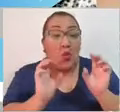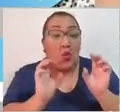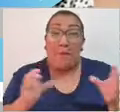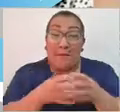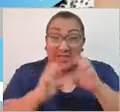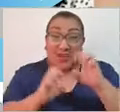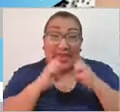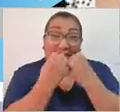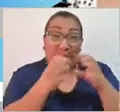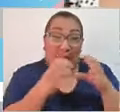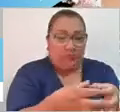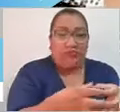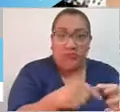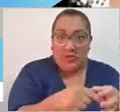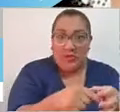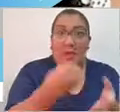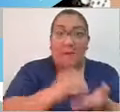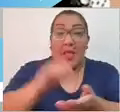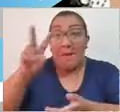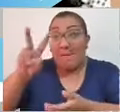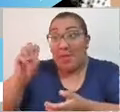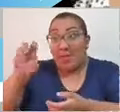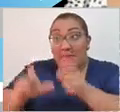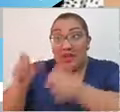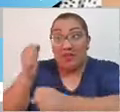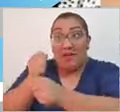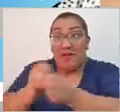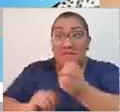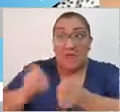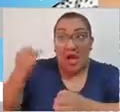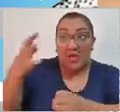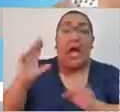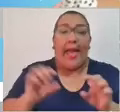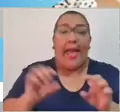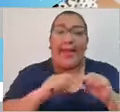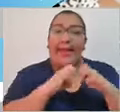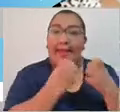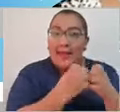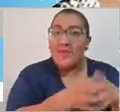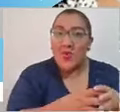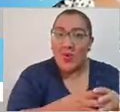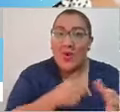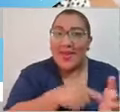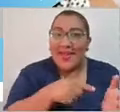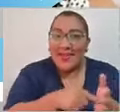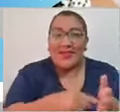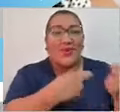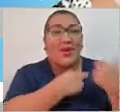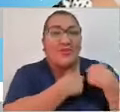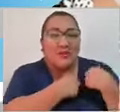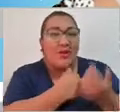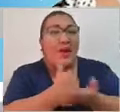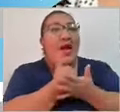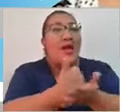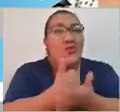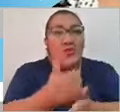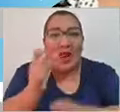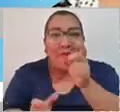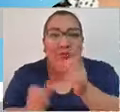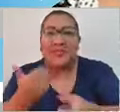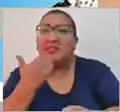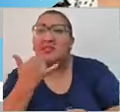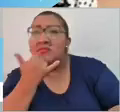empresas que tienen más de 20 trabajadores y aquellos que tienen menos de 20 trabajadores, designar